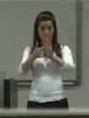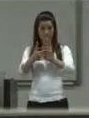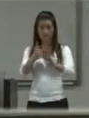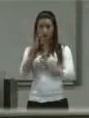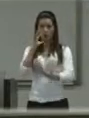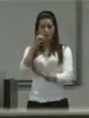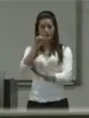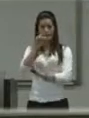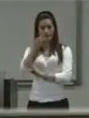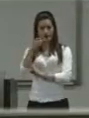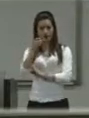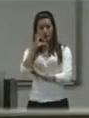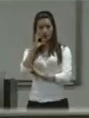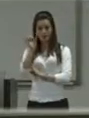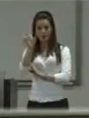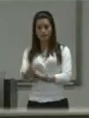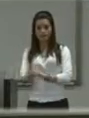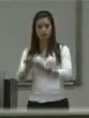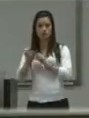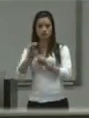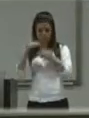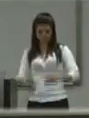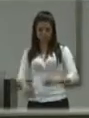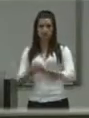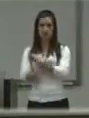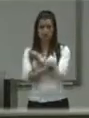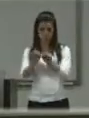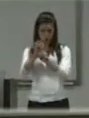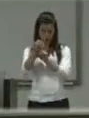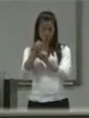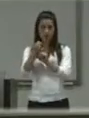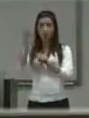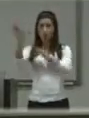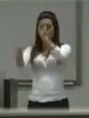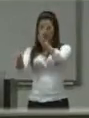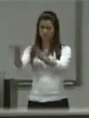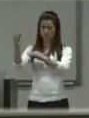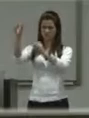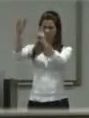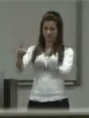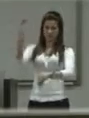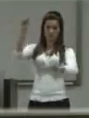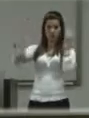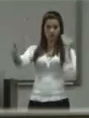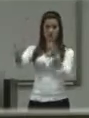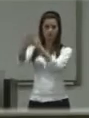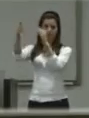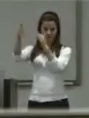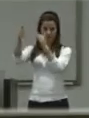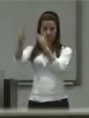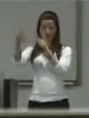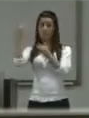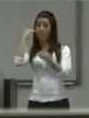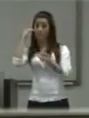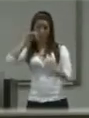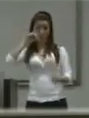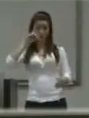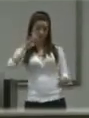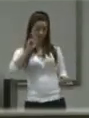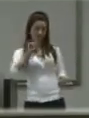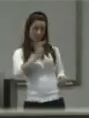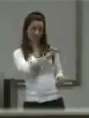que es un hombre con discapacidad psicosocial que estaba bajo la tutela de ese juzgado y lo que hizo ella fue que en el juzgado vínculo